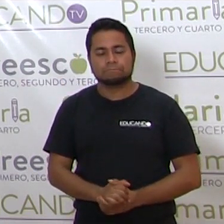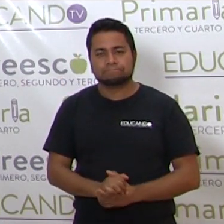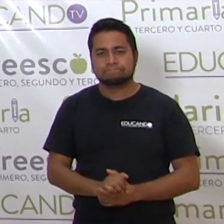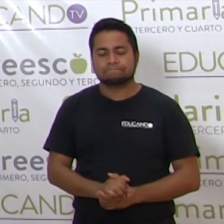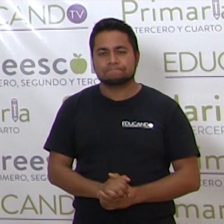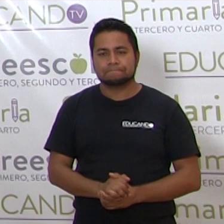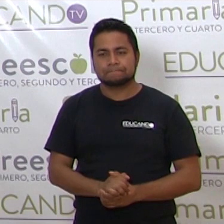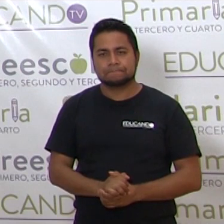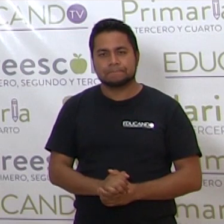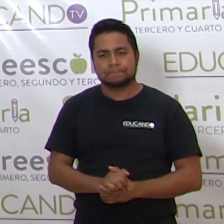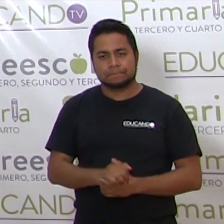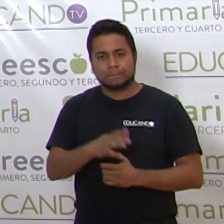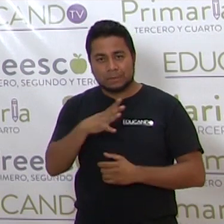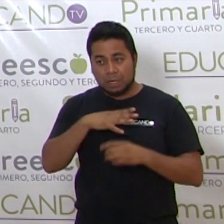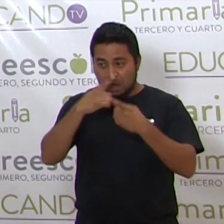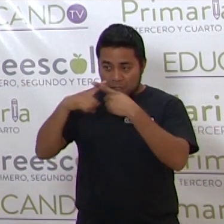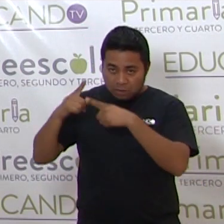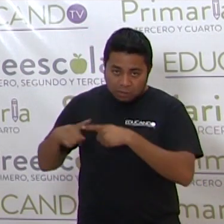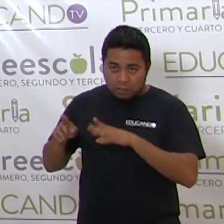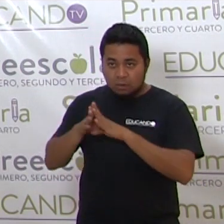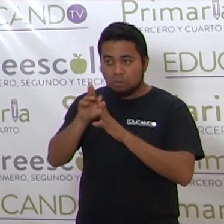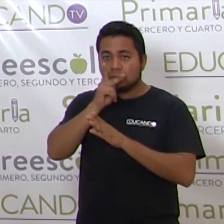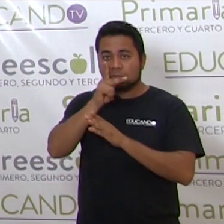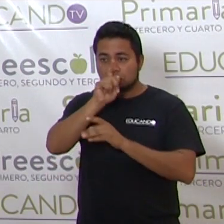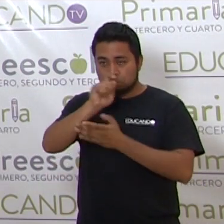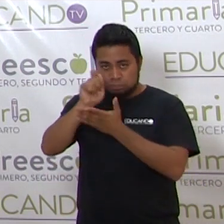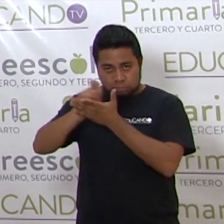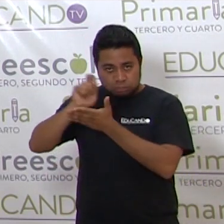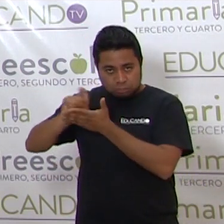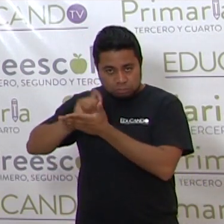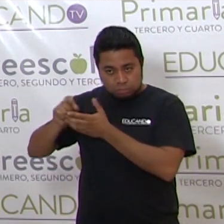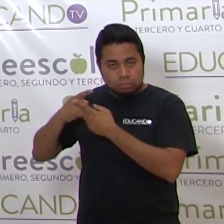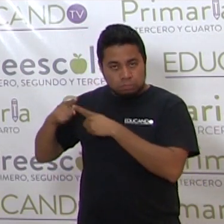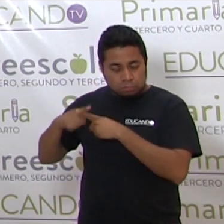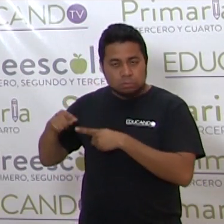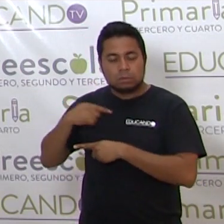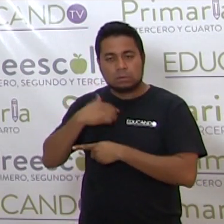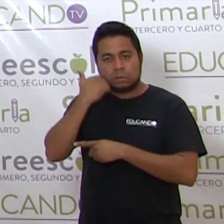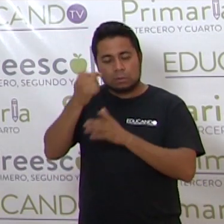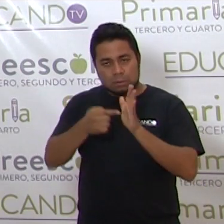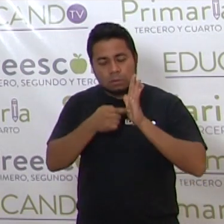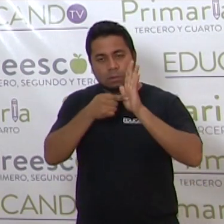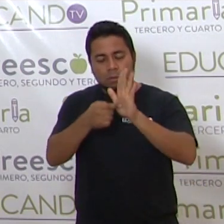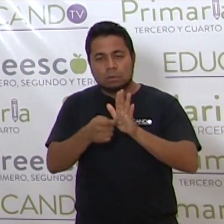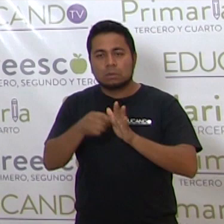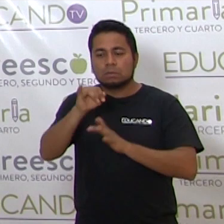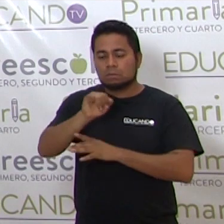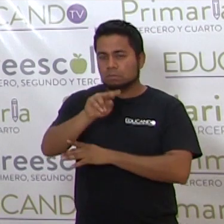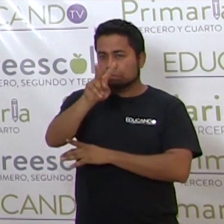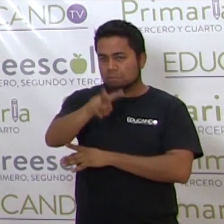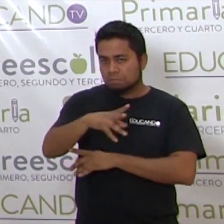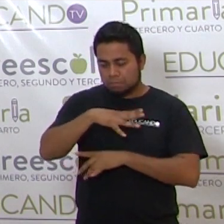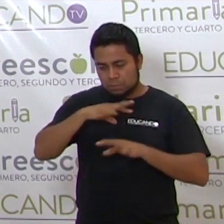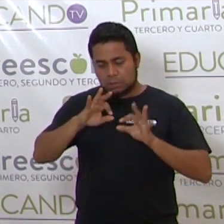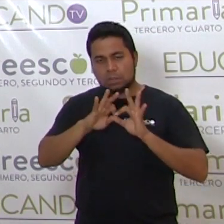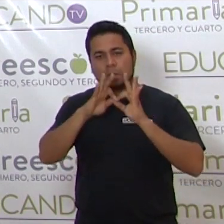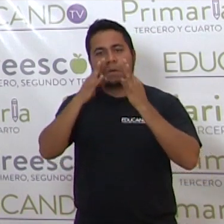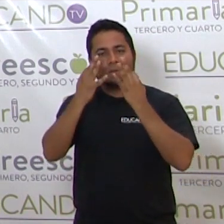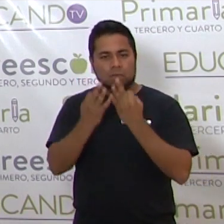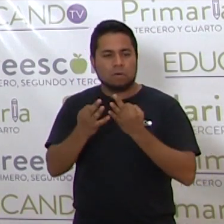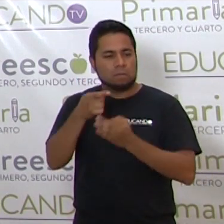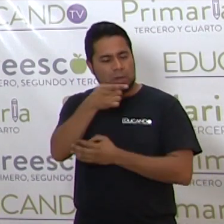además de ver las variantes léxicas les quiero comentar que si hay una forma